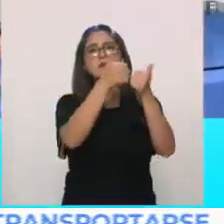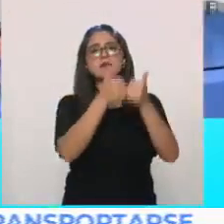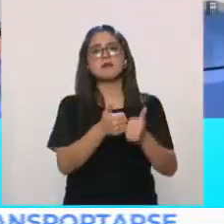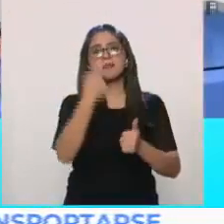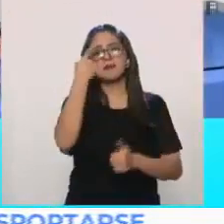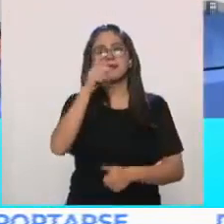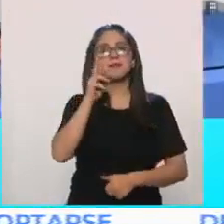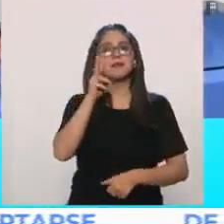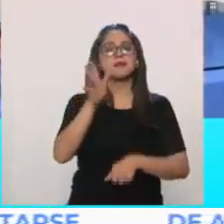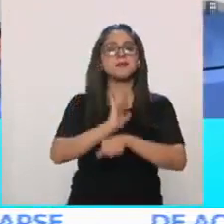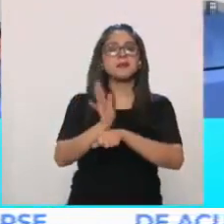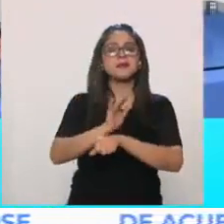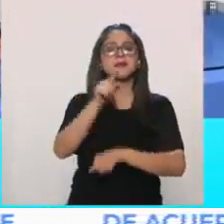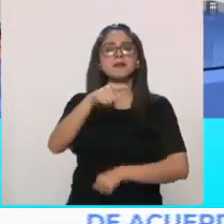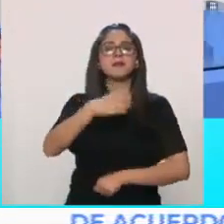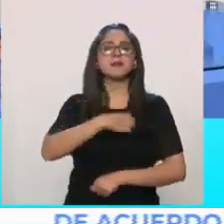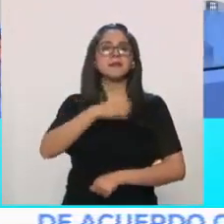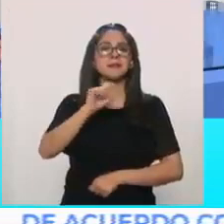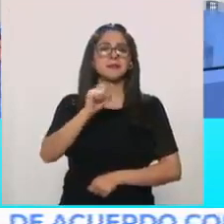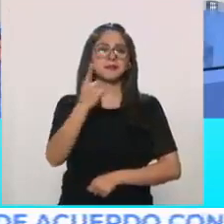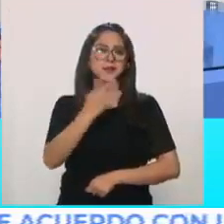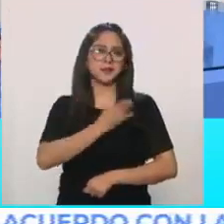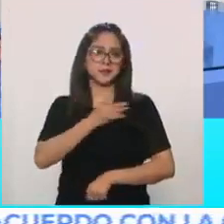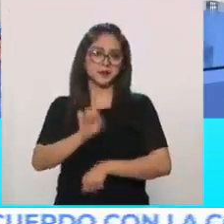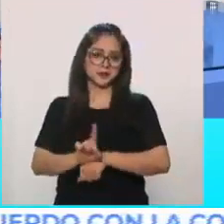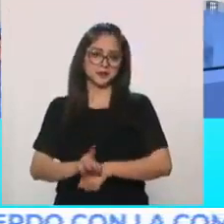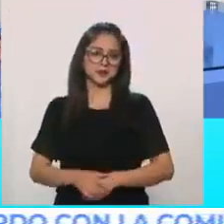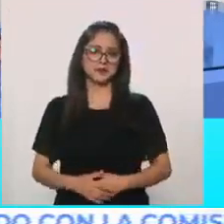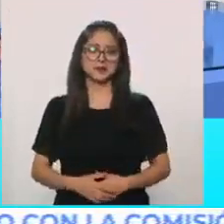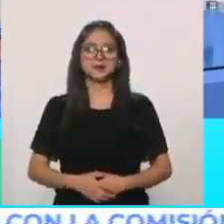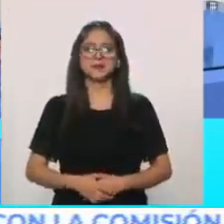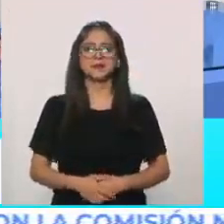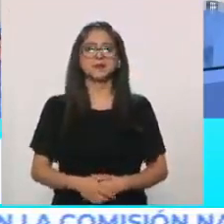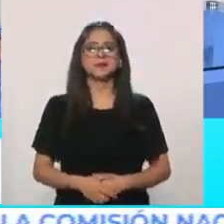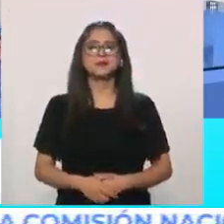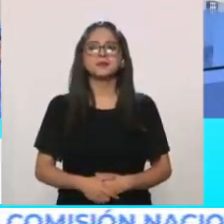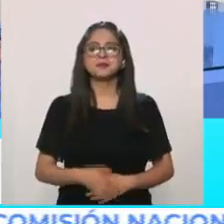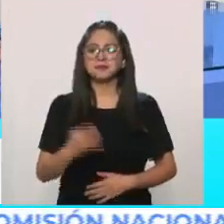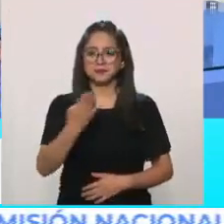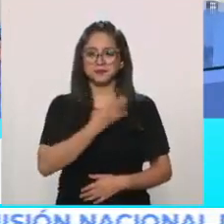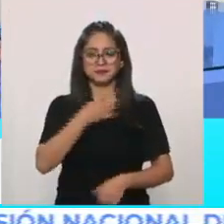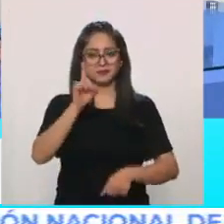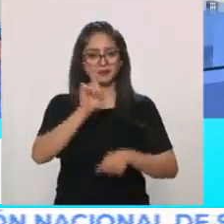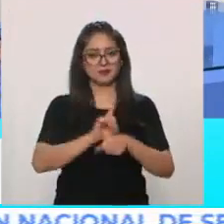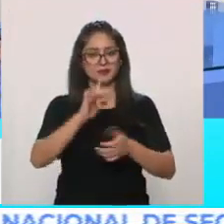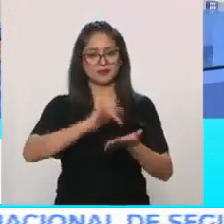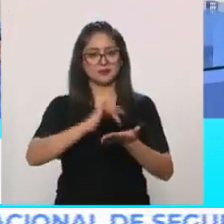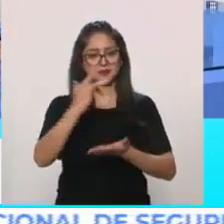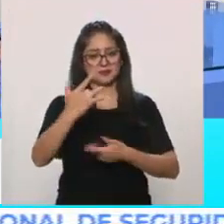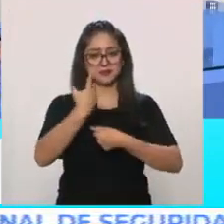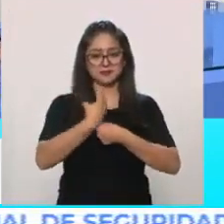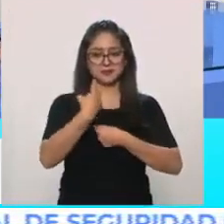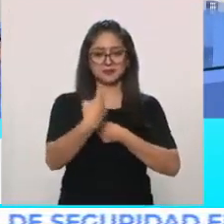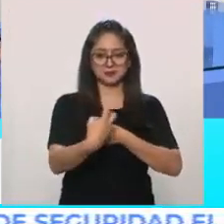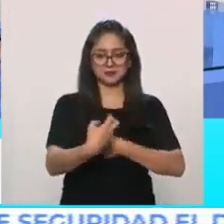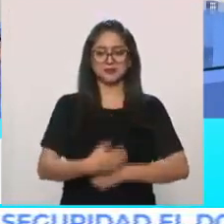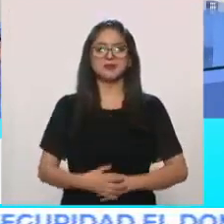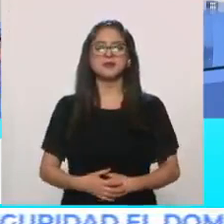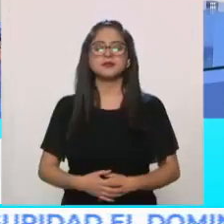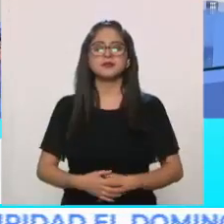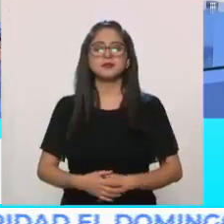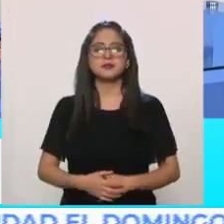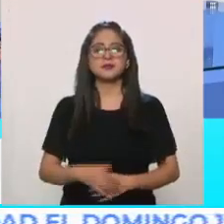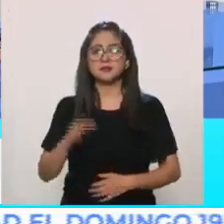de Capital 21. Muy buenos días. Muy buenos días, muchas gracias por la invitación. Pues sí, estamos en